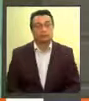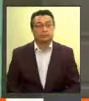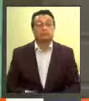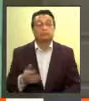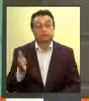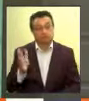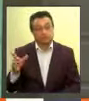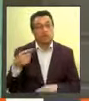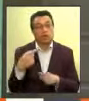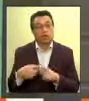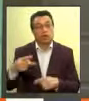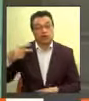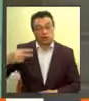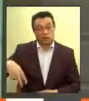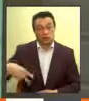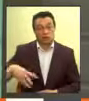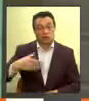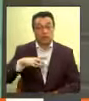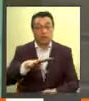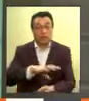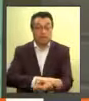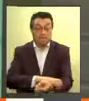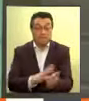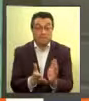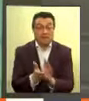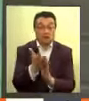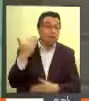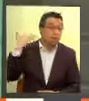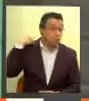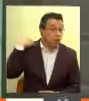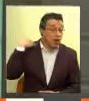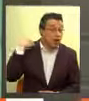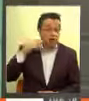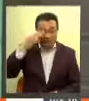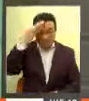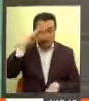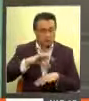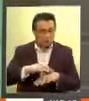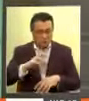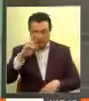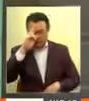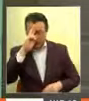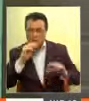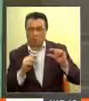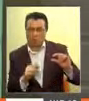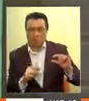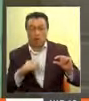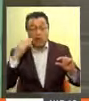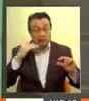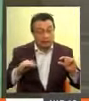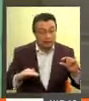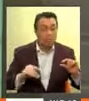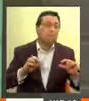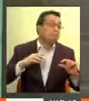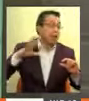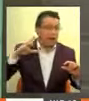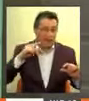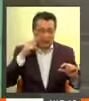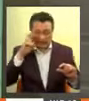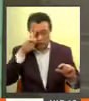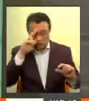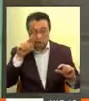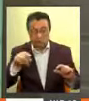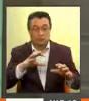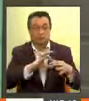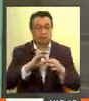Seguimos con otras noticias. La hipertensión pulmonar es una enfermedad poco frecuente y más aún en menores. Esta es la historia de